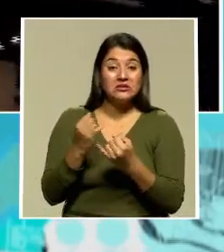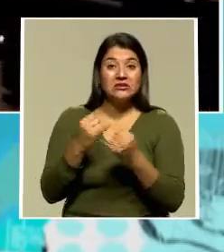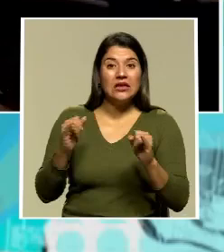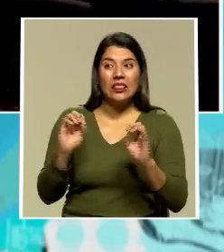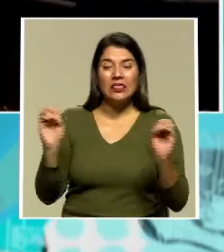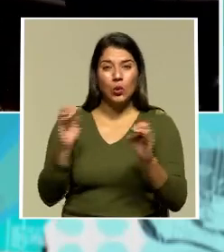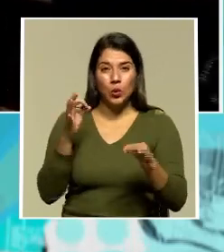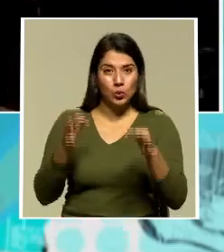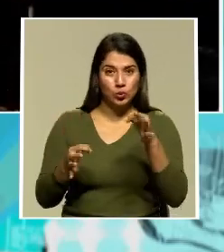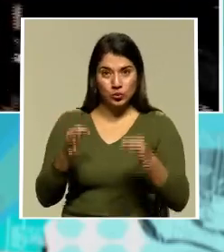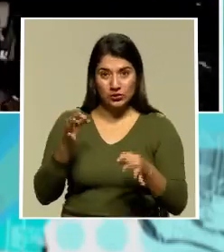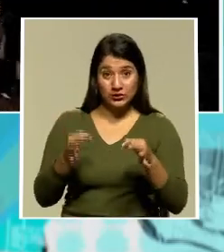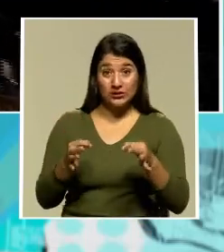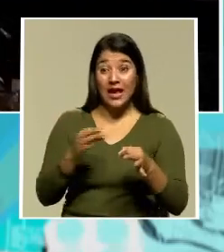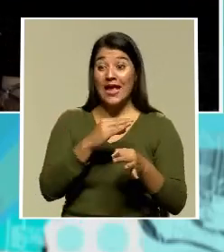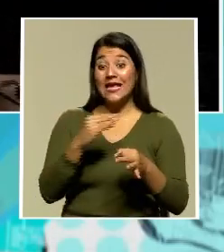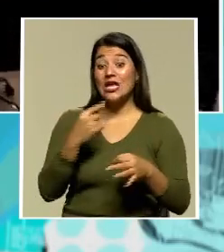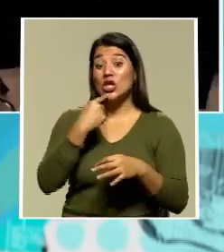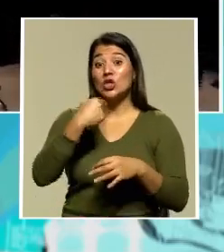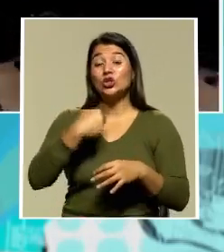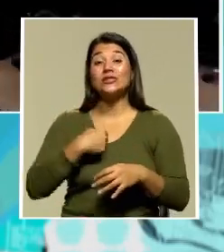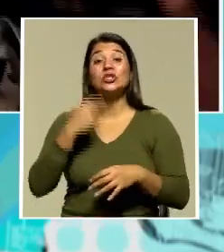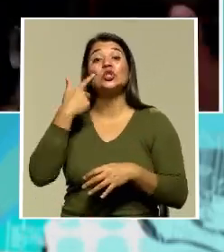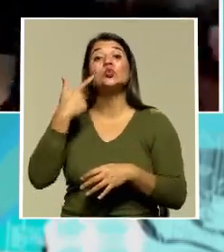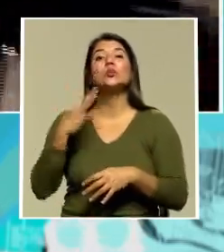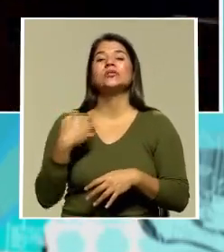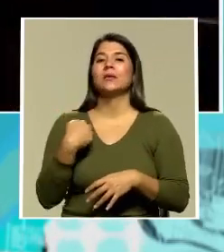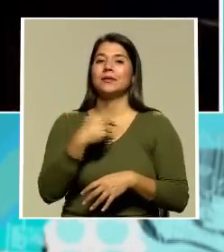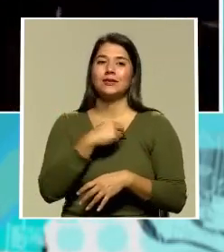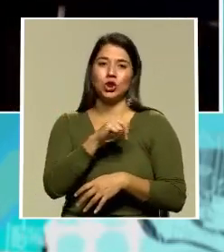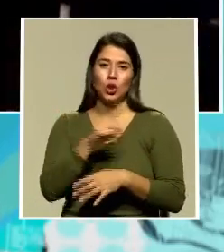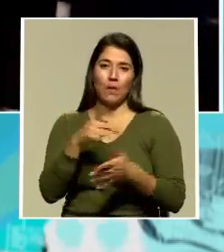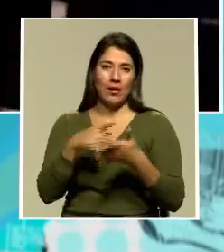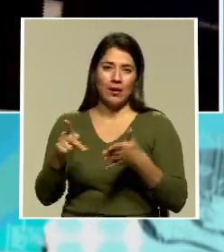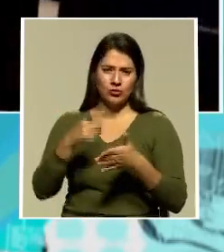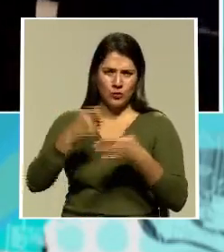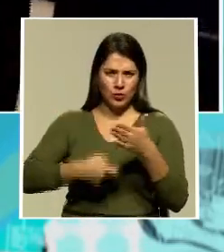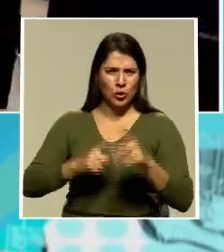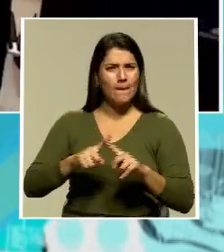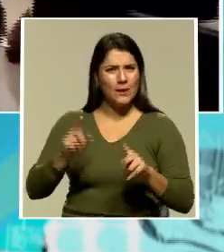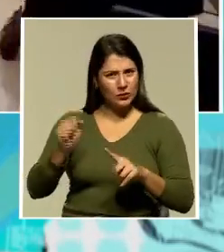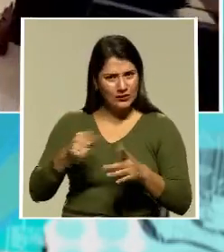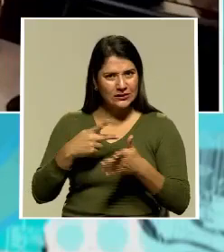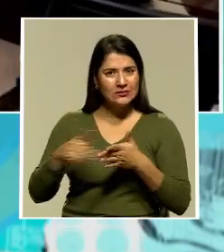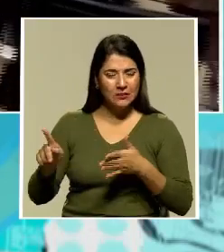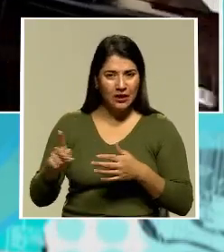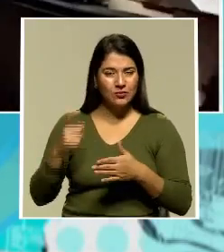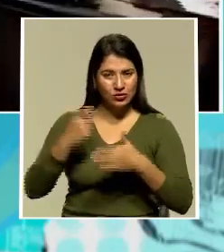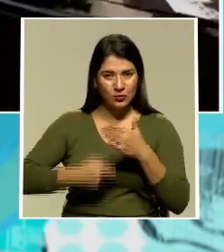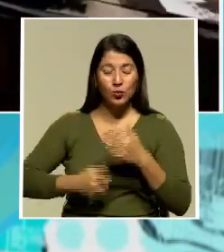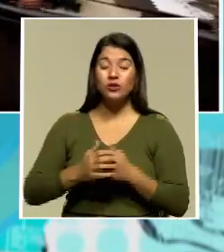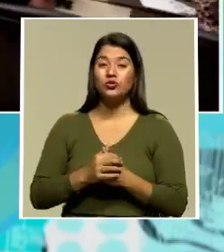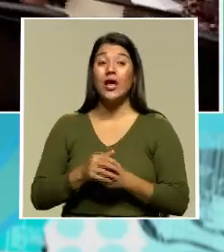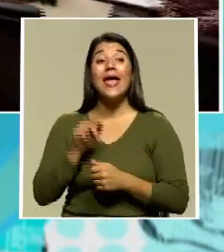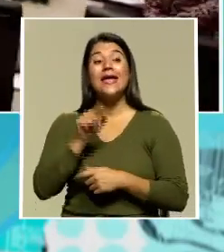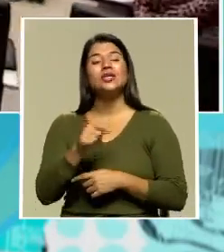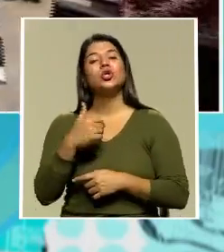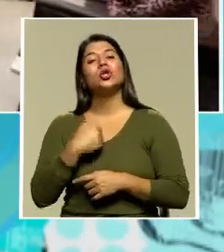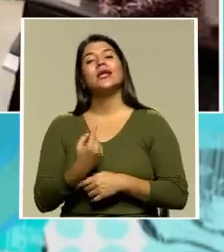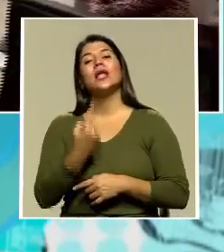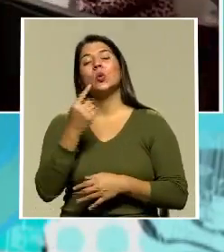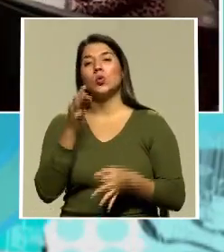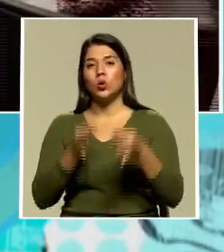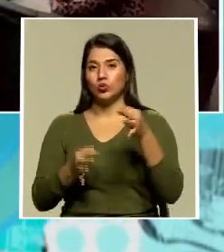evasión y del supuesto no pago de impuestos. Esto tiene una explicación. Hay medios que el